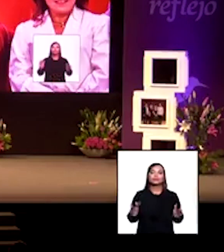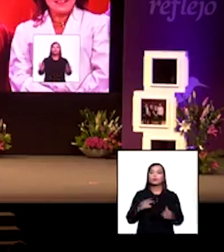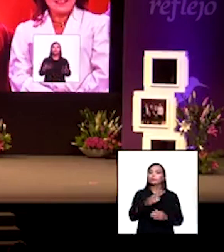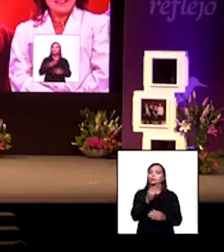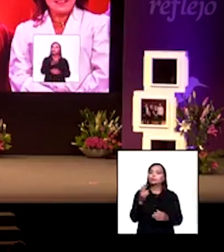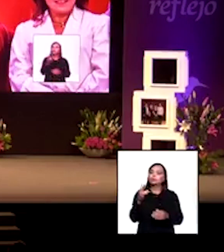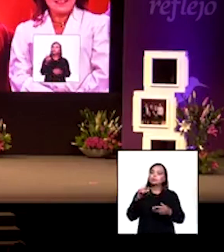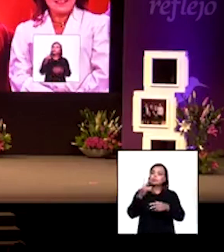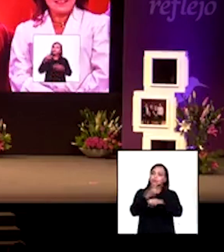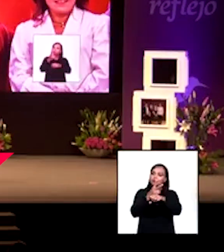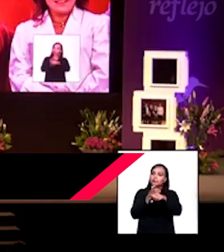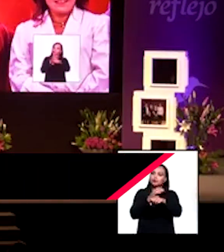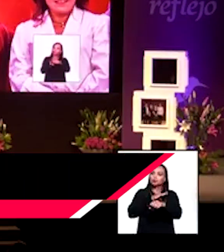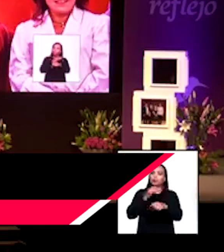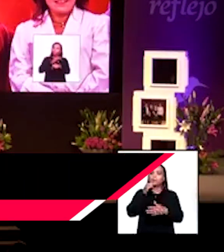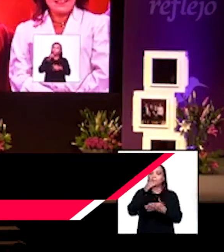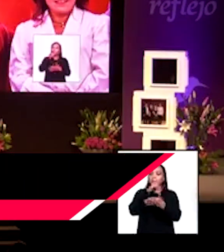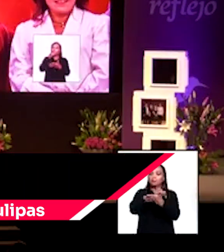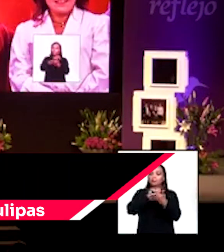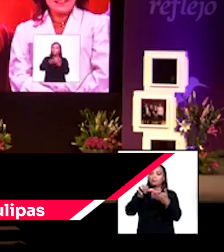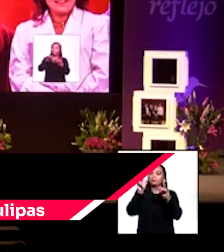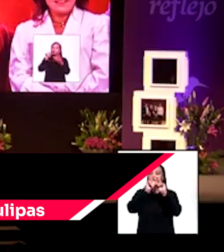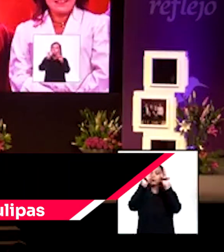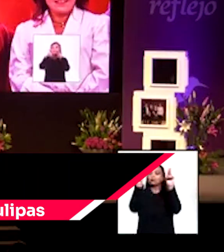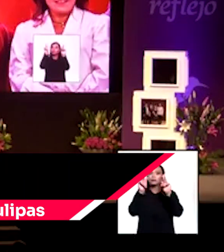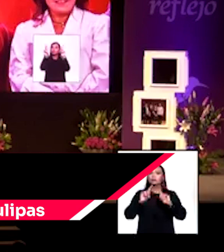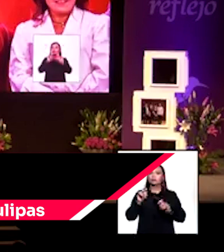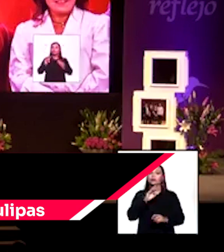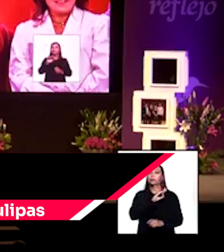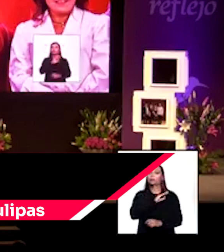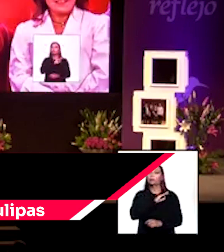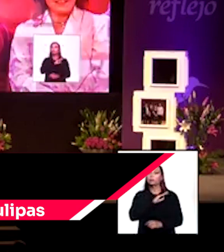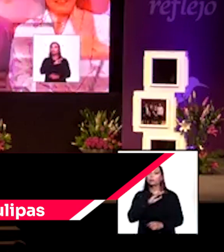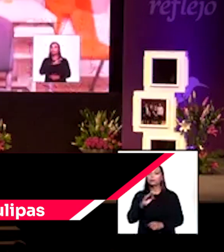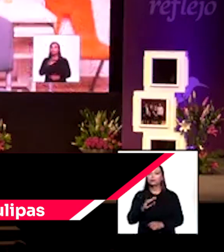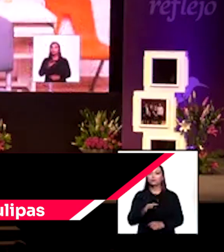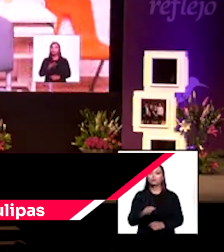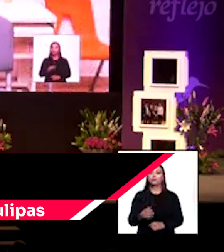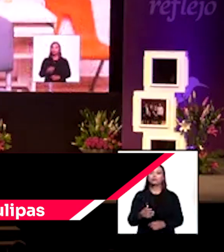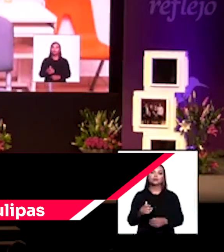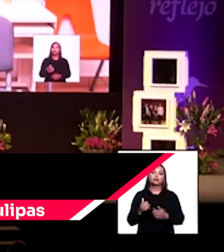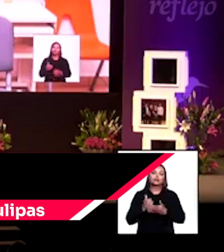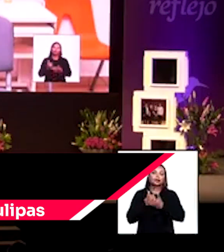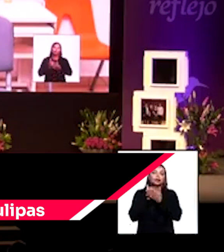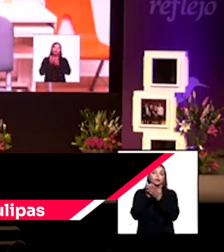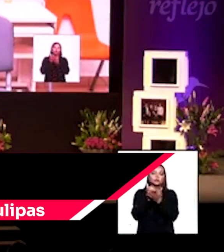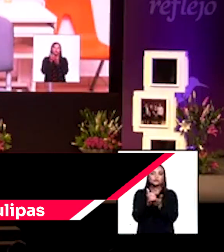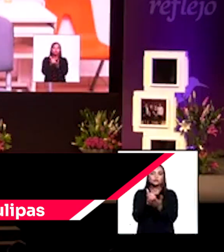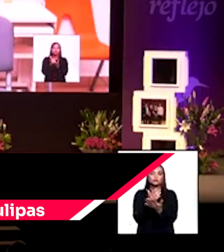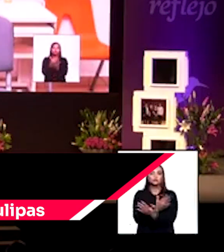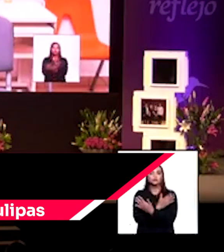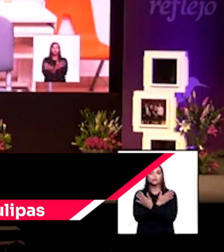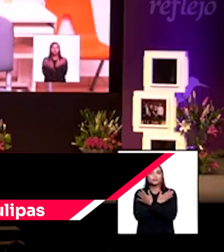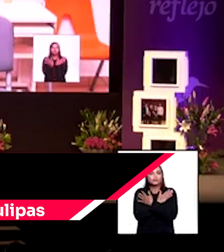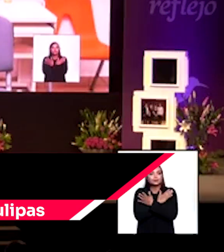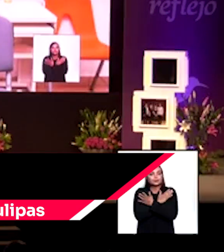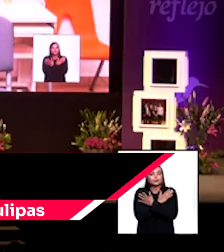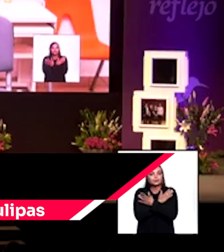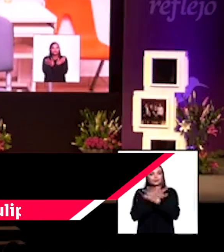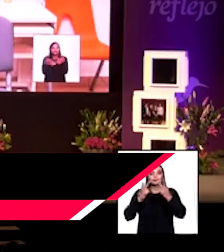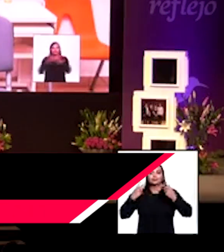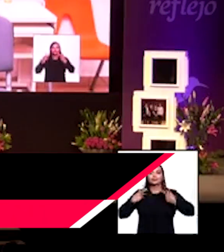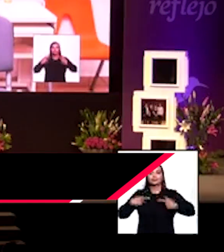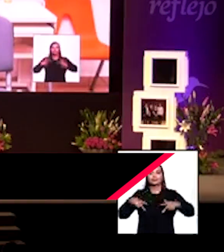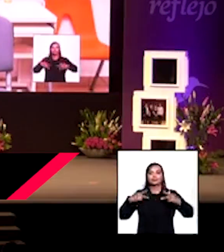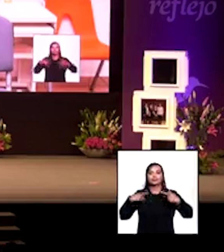que seamos mensajeros de paz y que podamos consolar y apapachar a